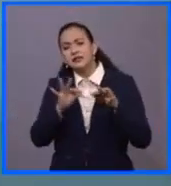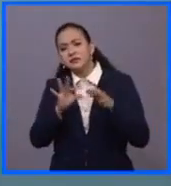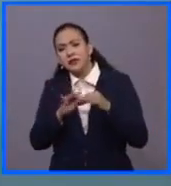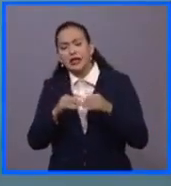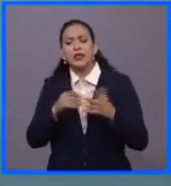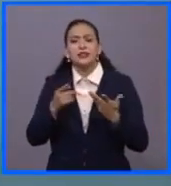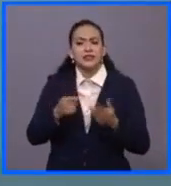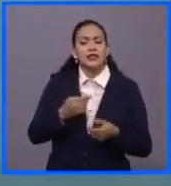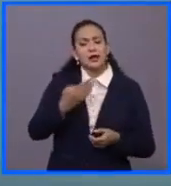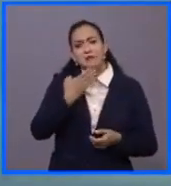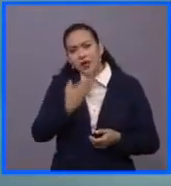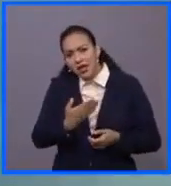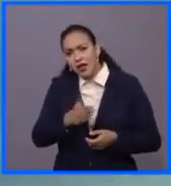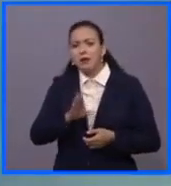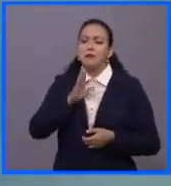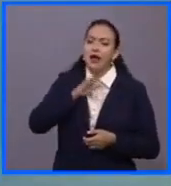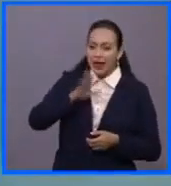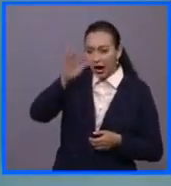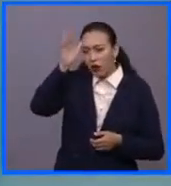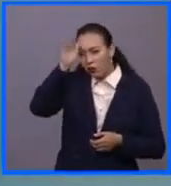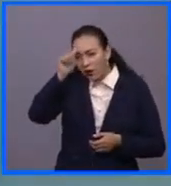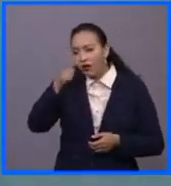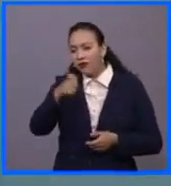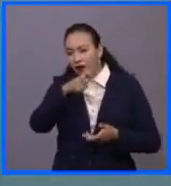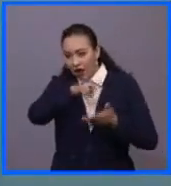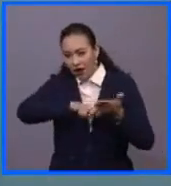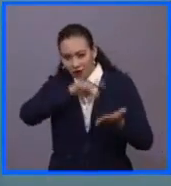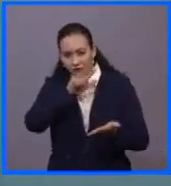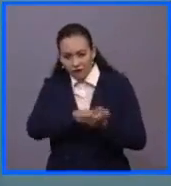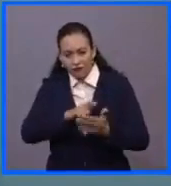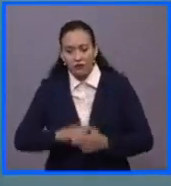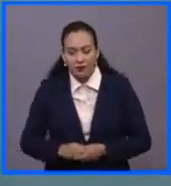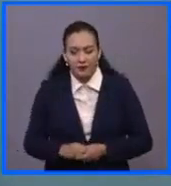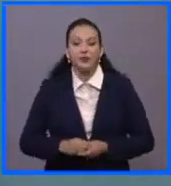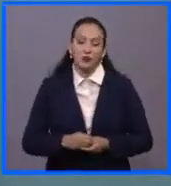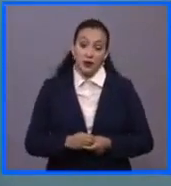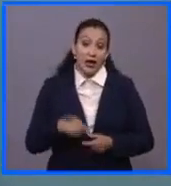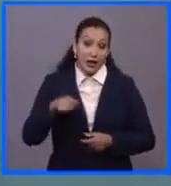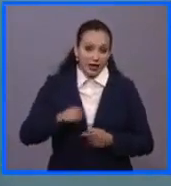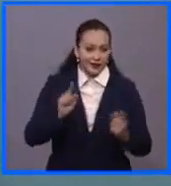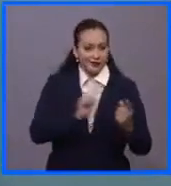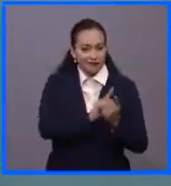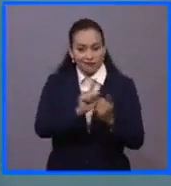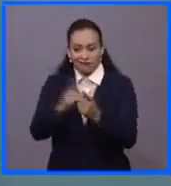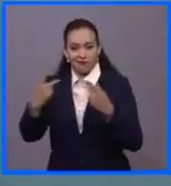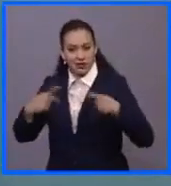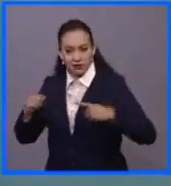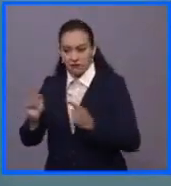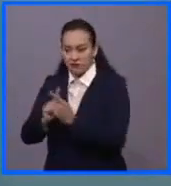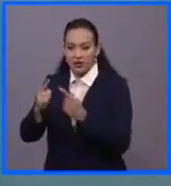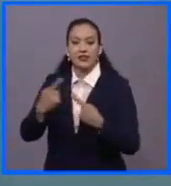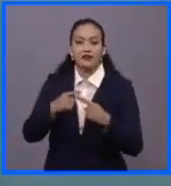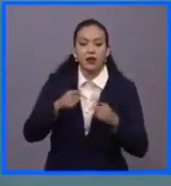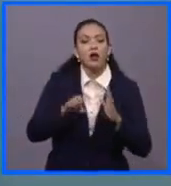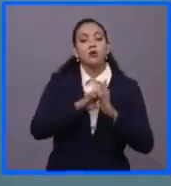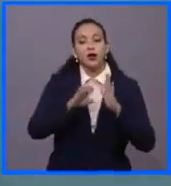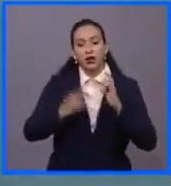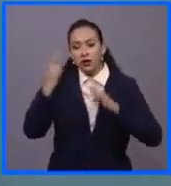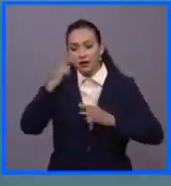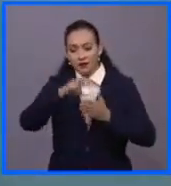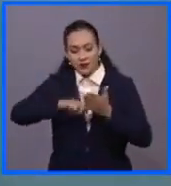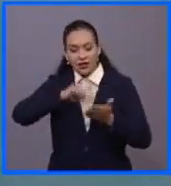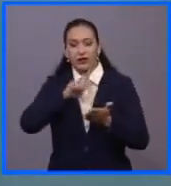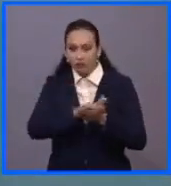precisamente al país, además de realizar estudios sobre este tema, llevar a cabo los análisis necesarios y elaborar propuestas sobre la reforma electoral, así